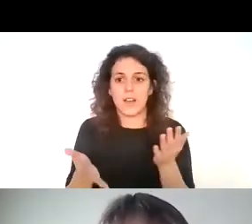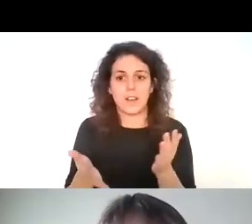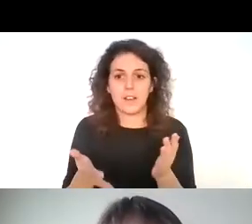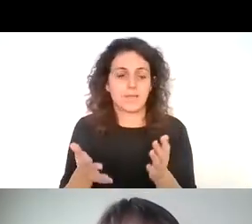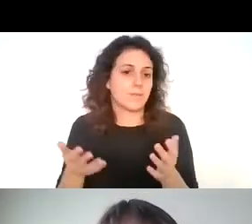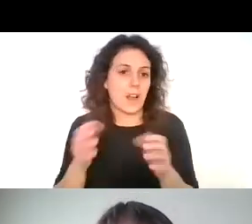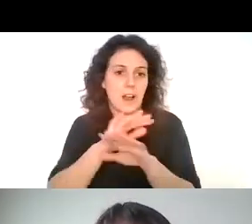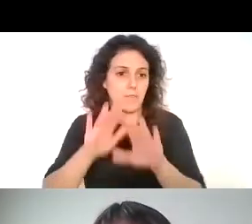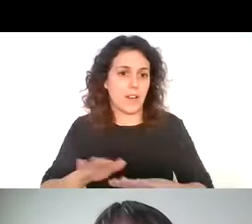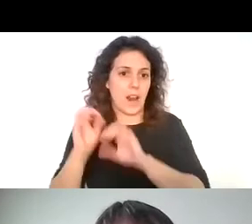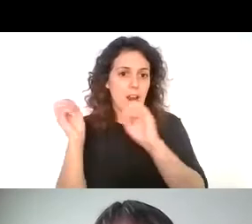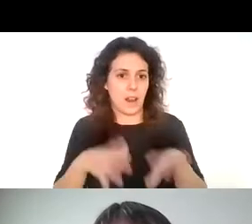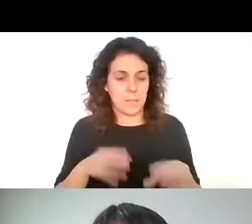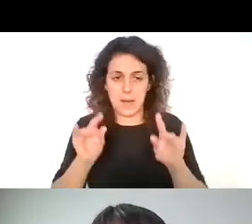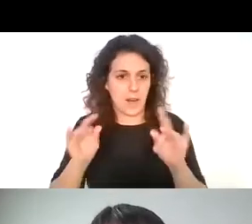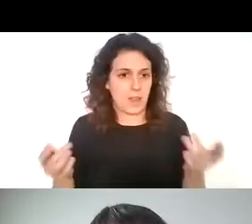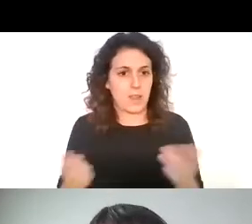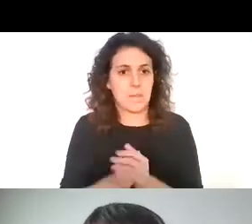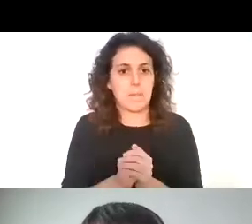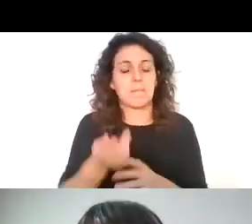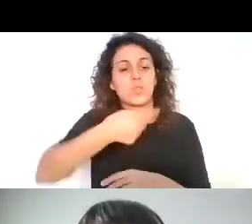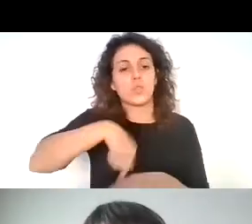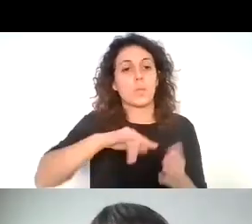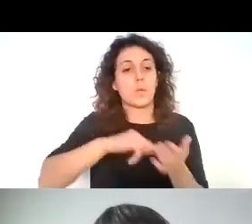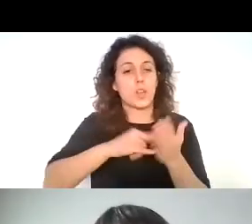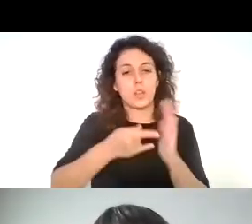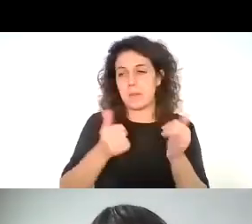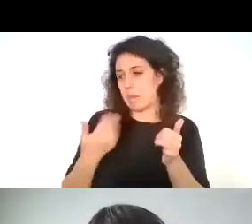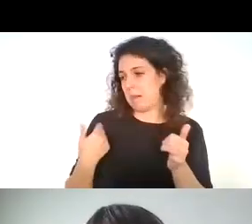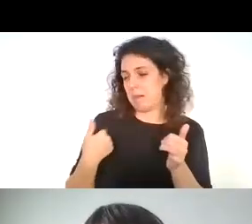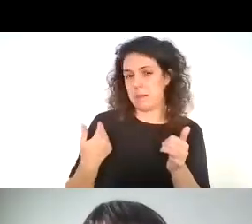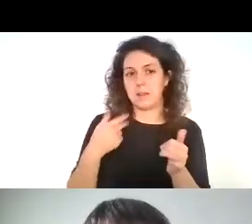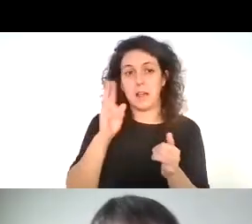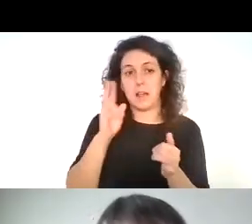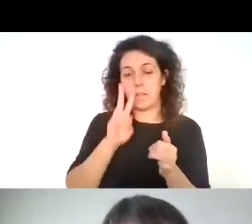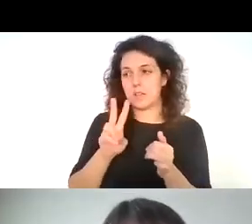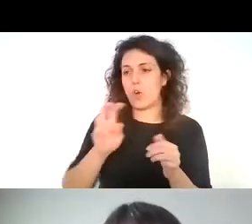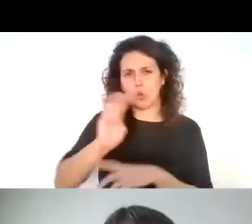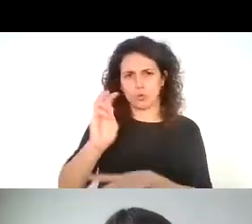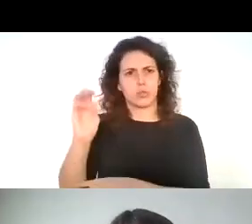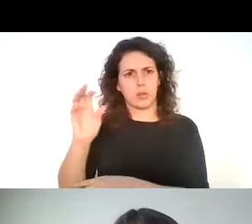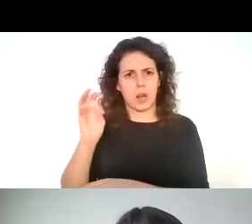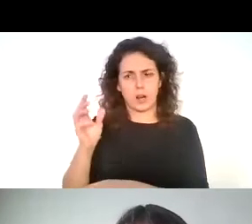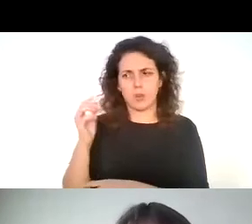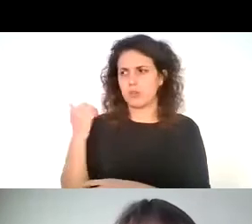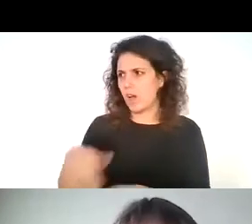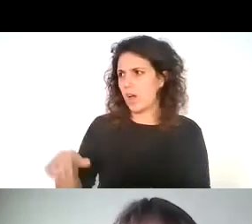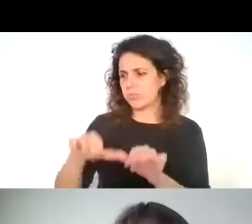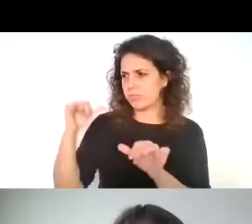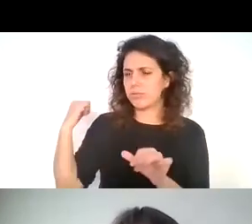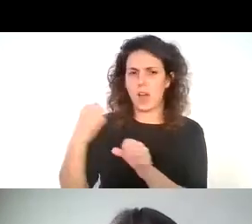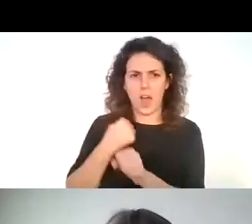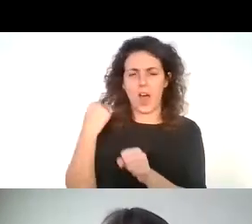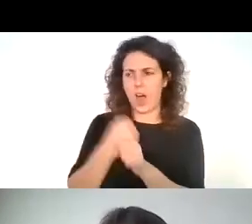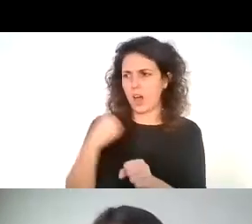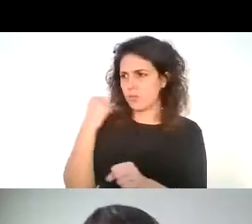sitio. Empezamos el proyecto hace poquito. He visto los otros seminarios que están trabajando desde hace muchísimos años.